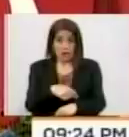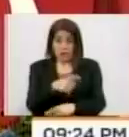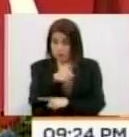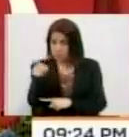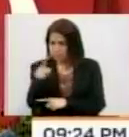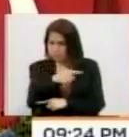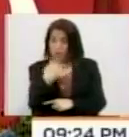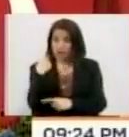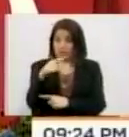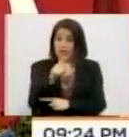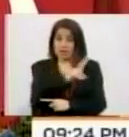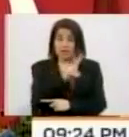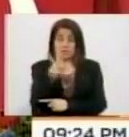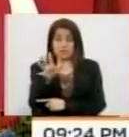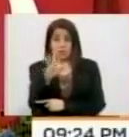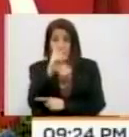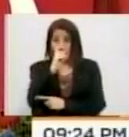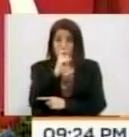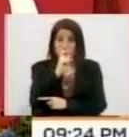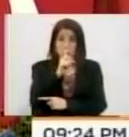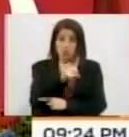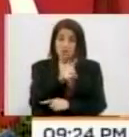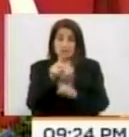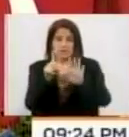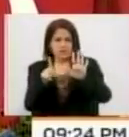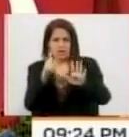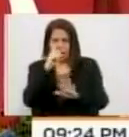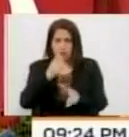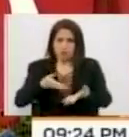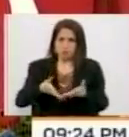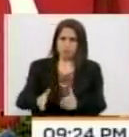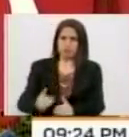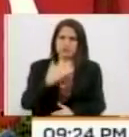tiene 25 años, hace 16 años estaba naciendo,